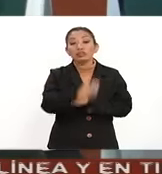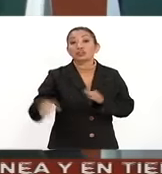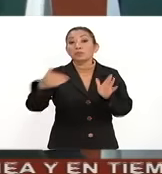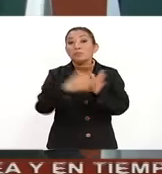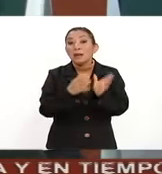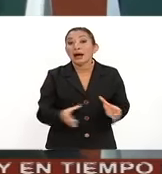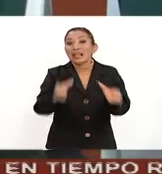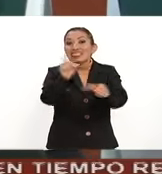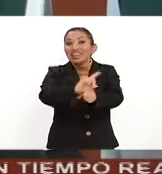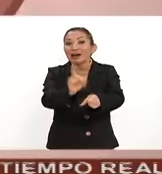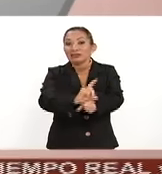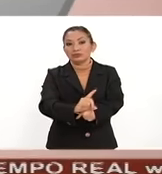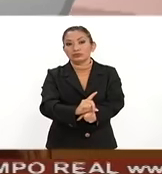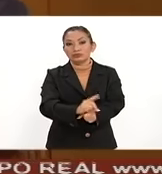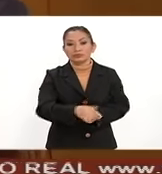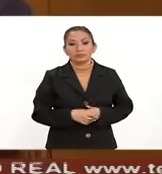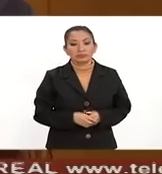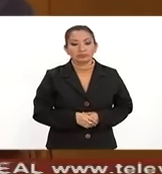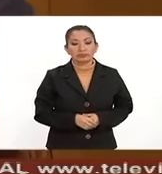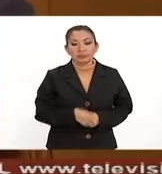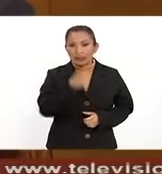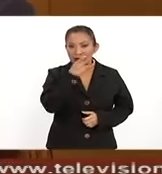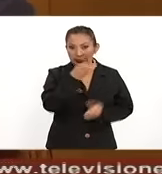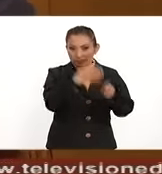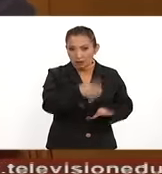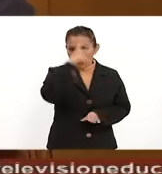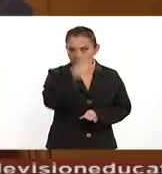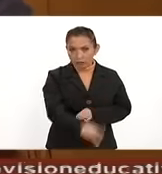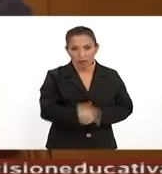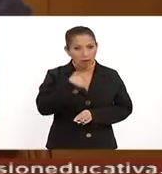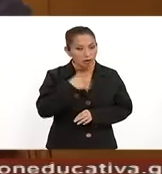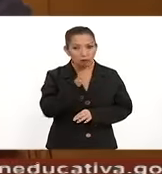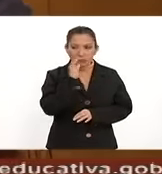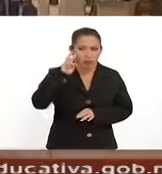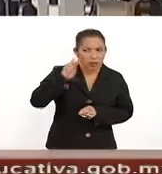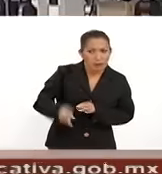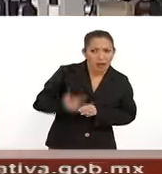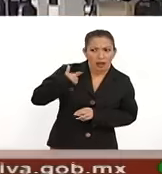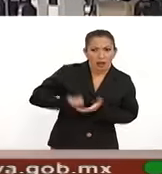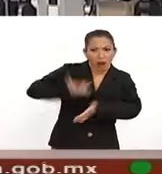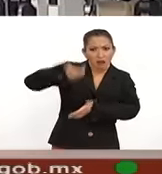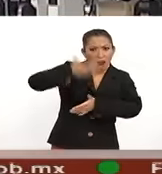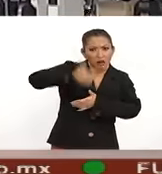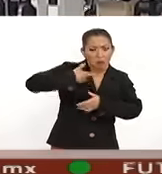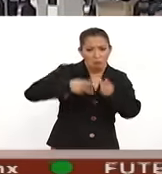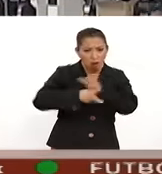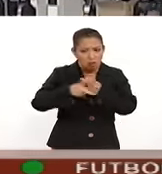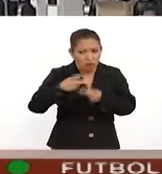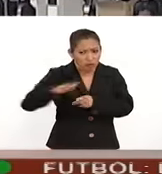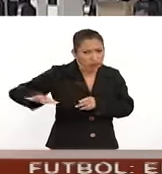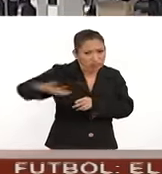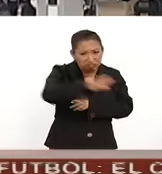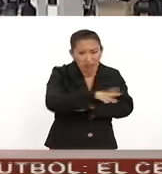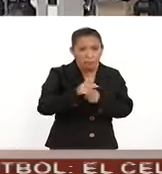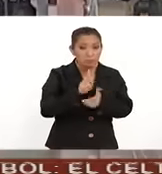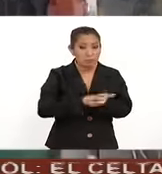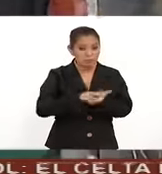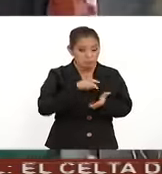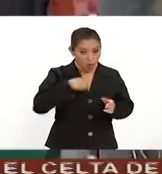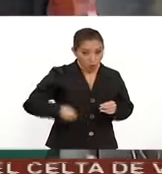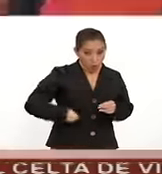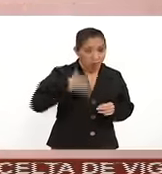2.200.000 barriles de petróleo diarios. Afirma el Banco de México que no se han registrado aumentos generalizados de precios por el alza en